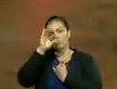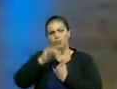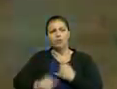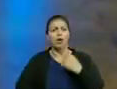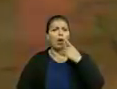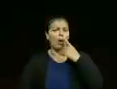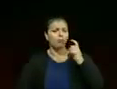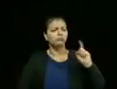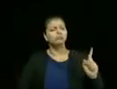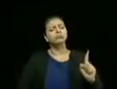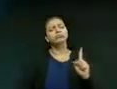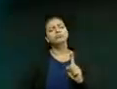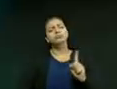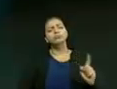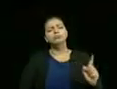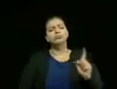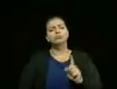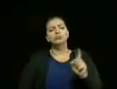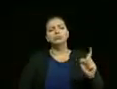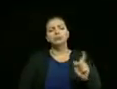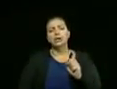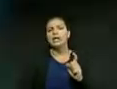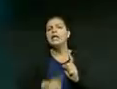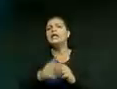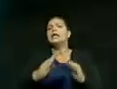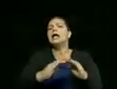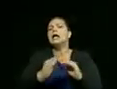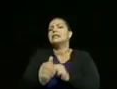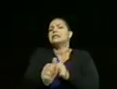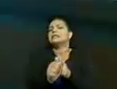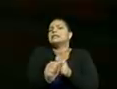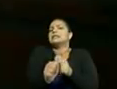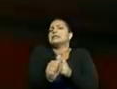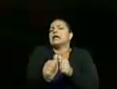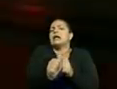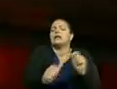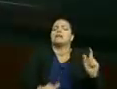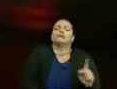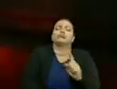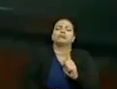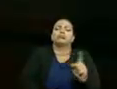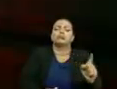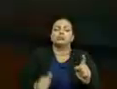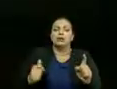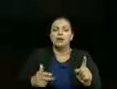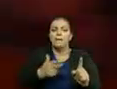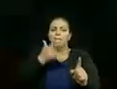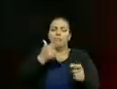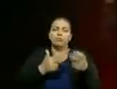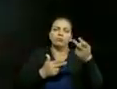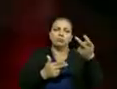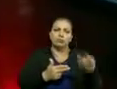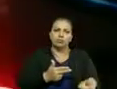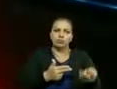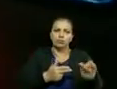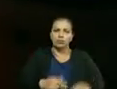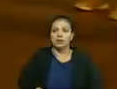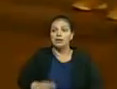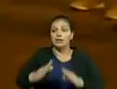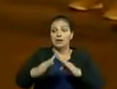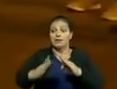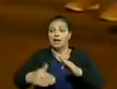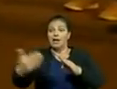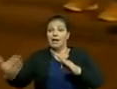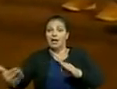domicilio. Sus familiares llegaron al sitio luego de que un vecino les avisara. Intentaron reanimarlo, pero fue